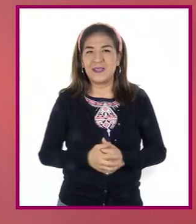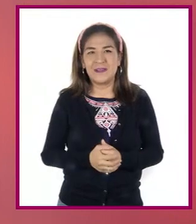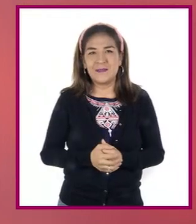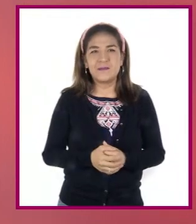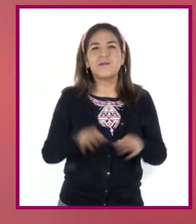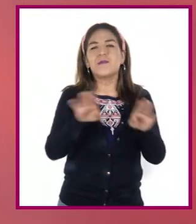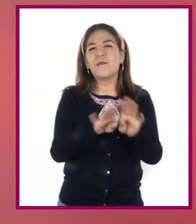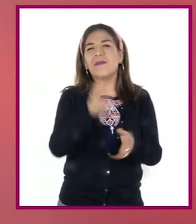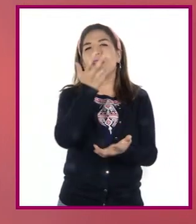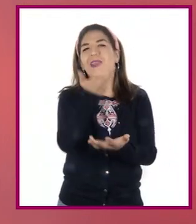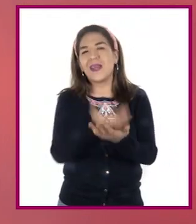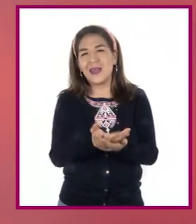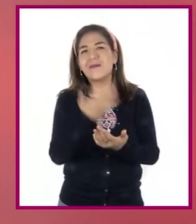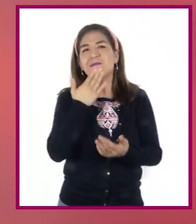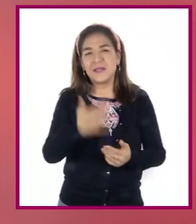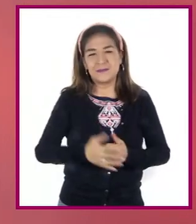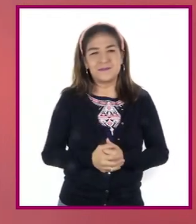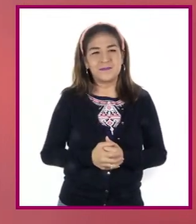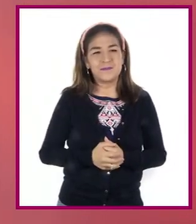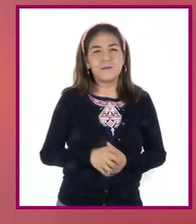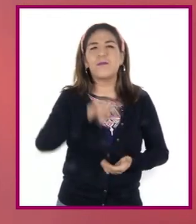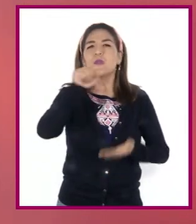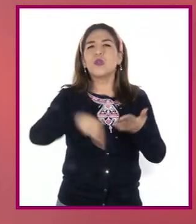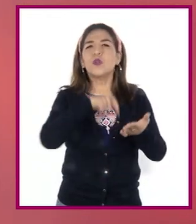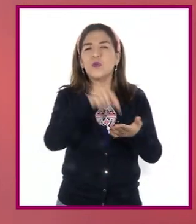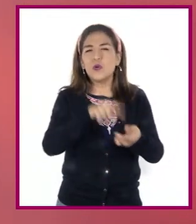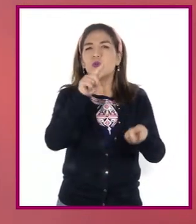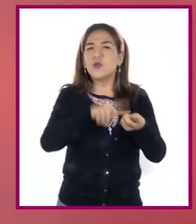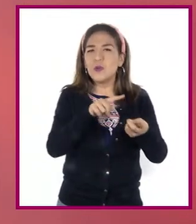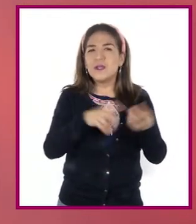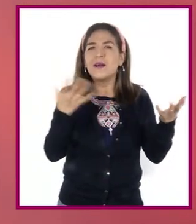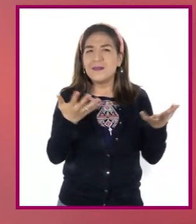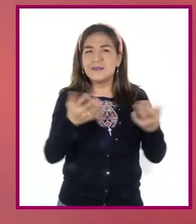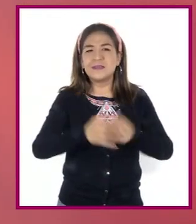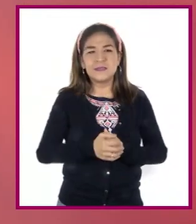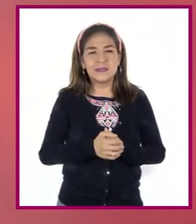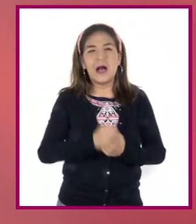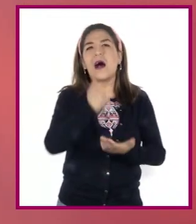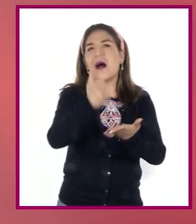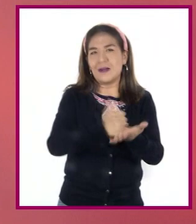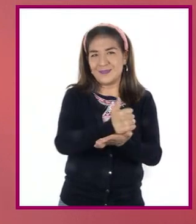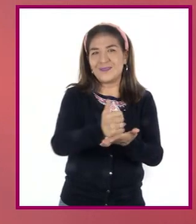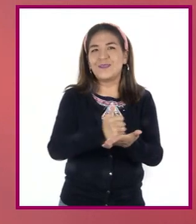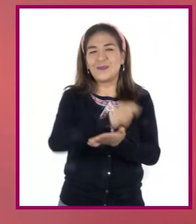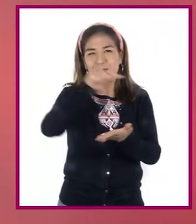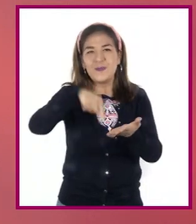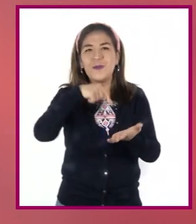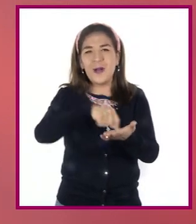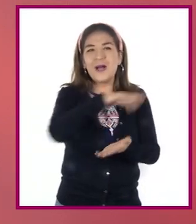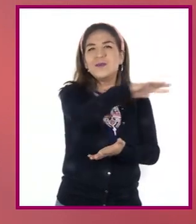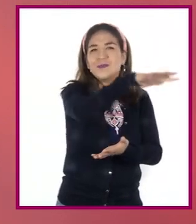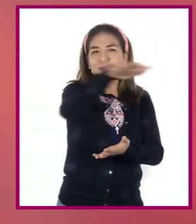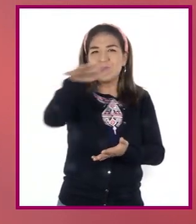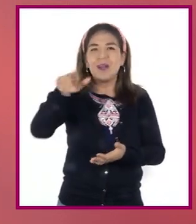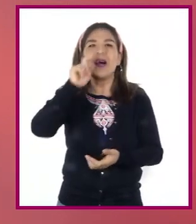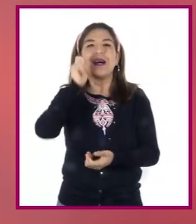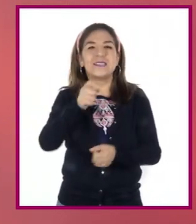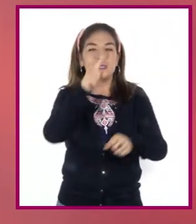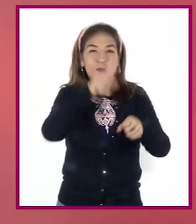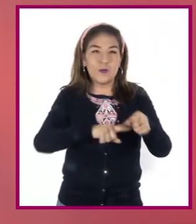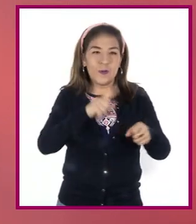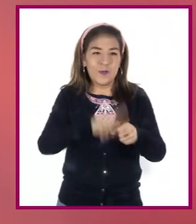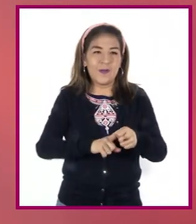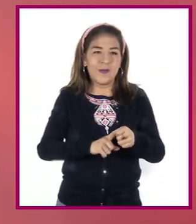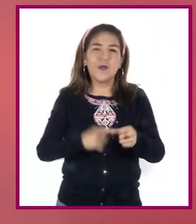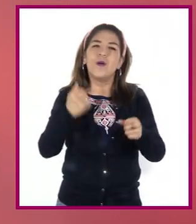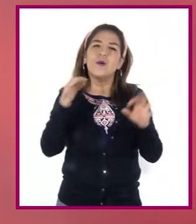de reposo. Y el lugar donde se desarrolla es sobre todo azul, que es un color que al menos